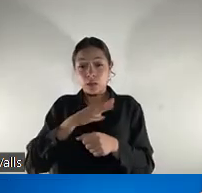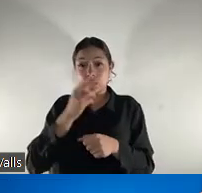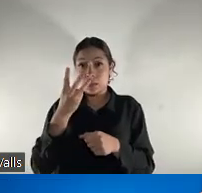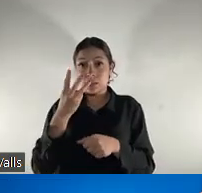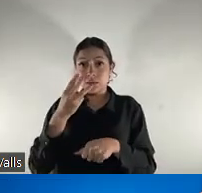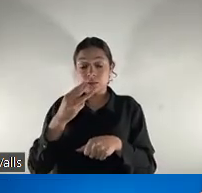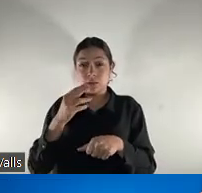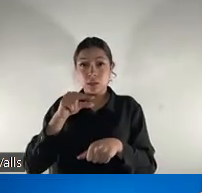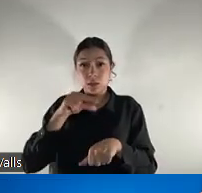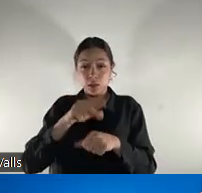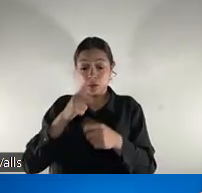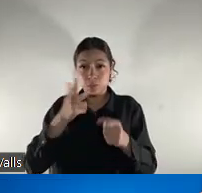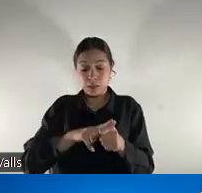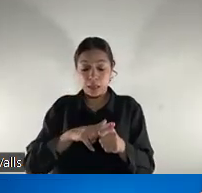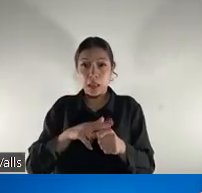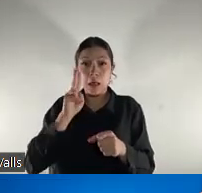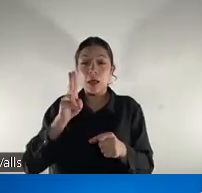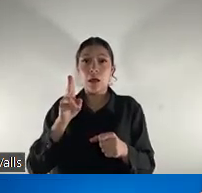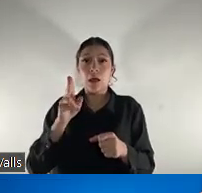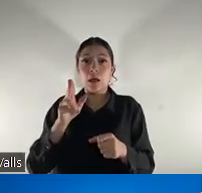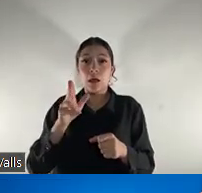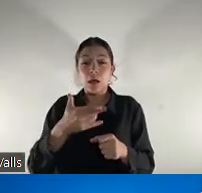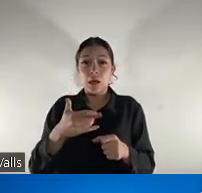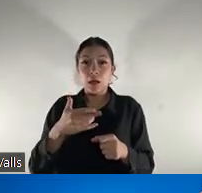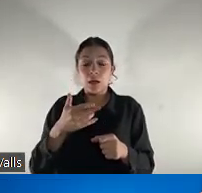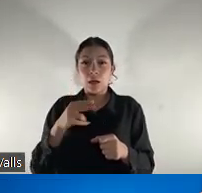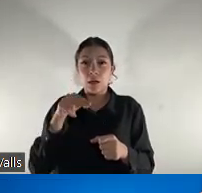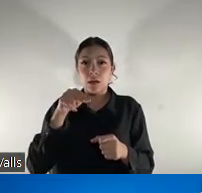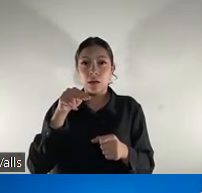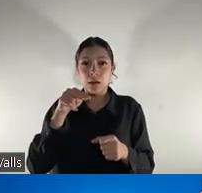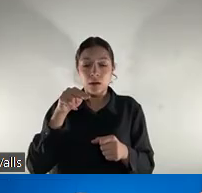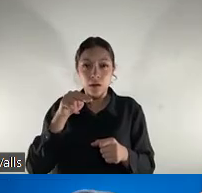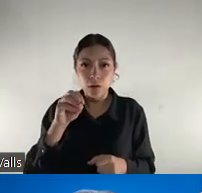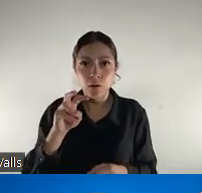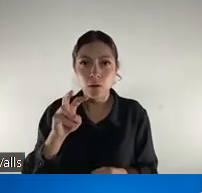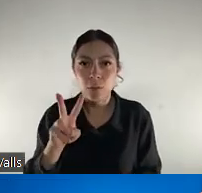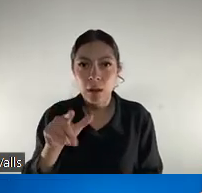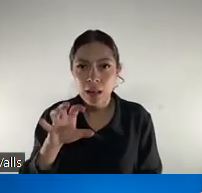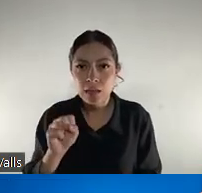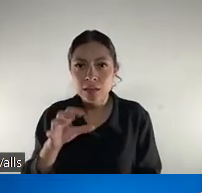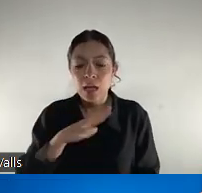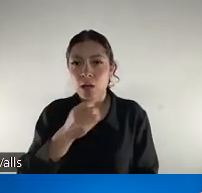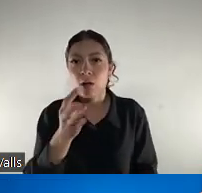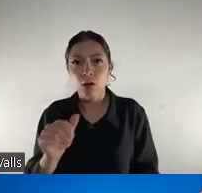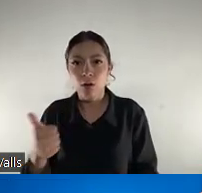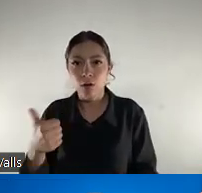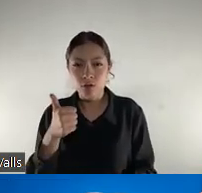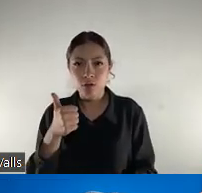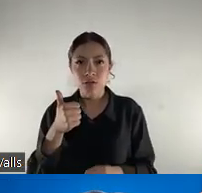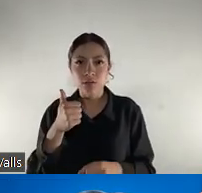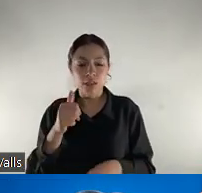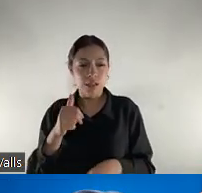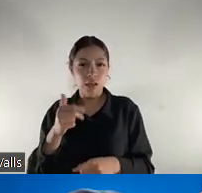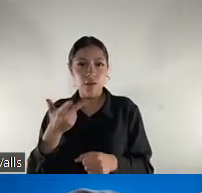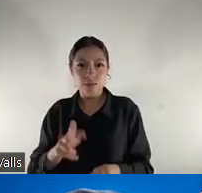es Hermosillo, Nogales, Navojoa, y en la planeación son 11 clínicas alrededor del estado. Además